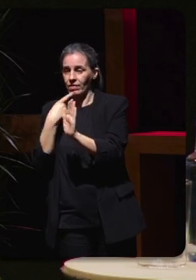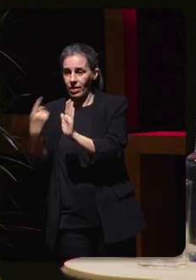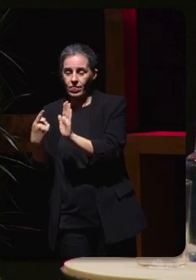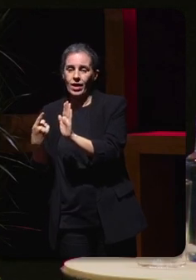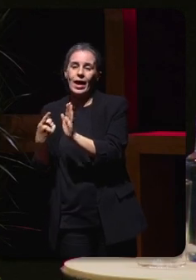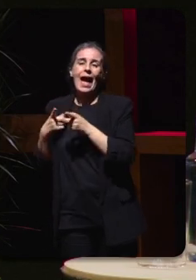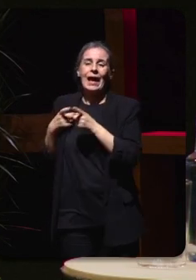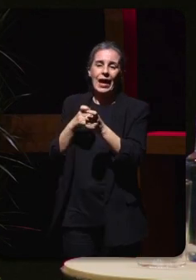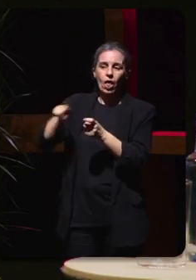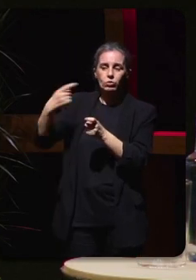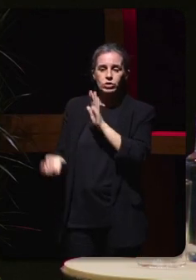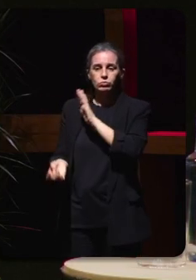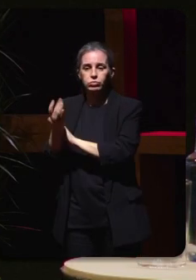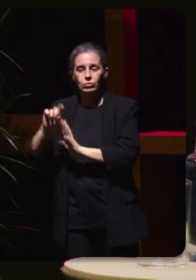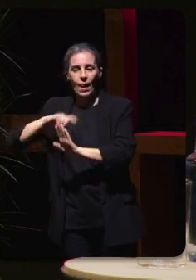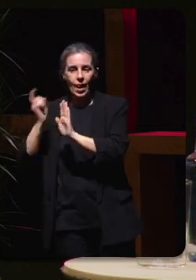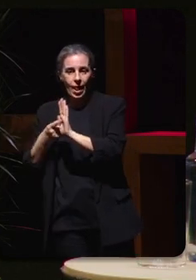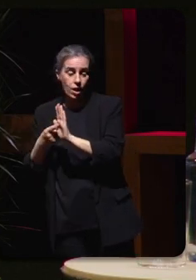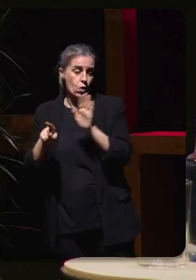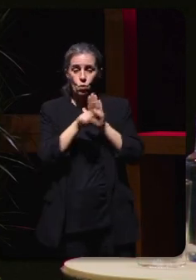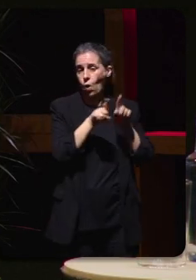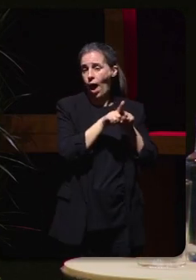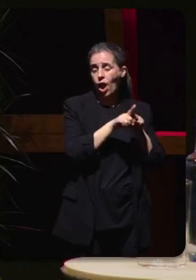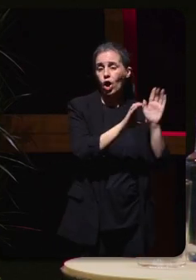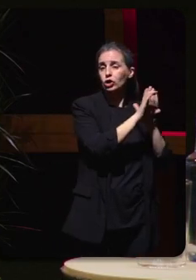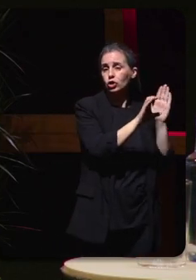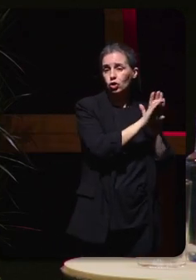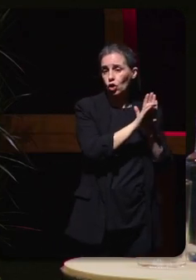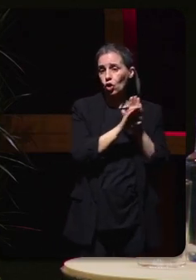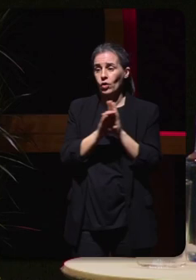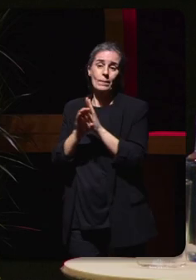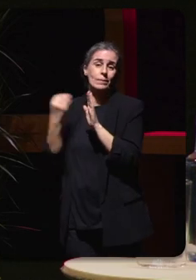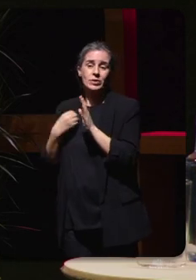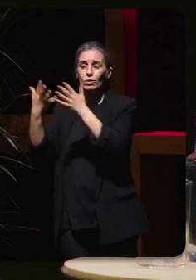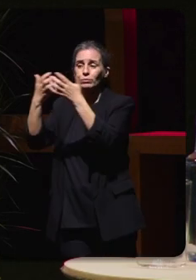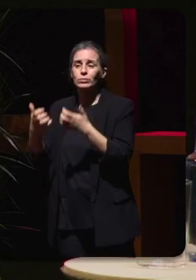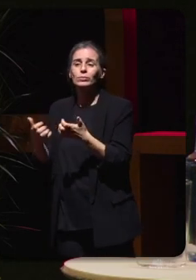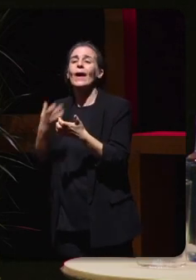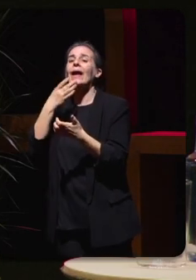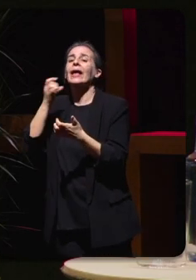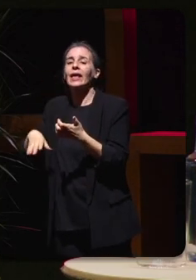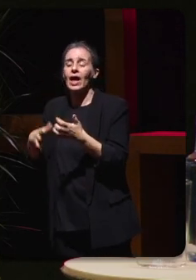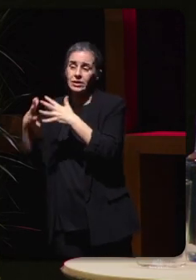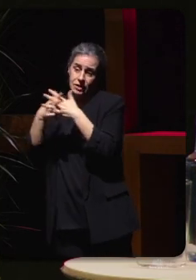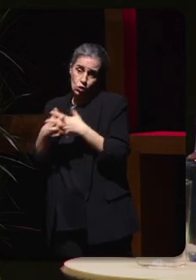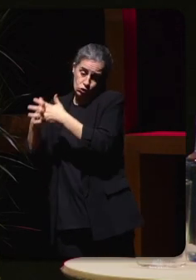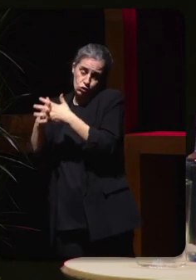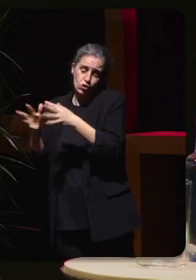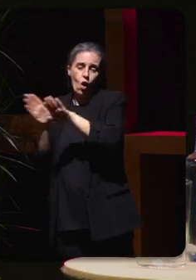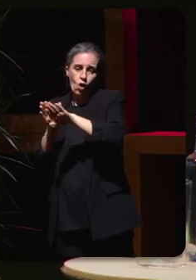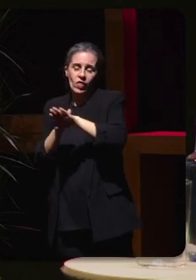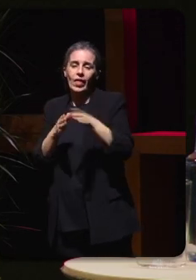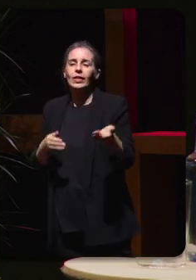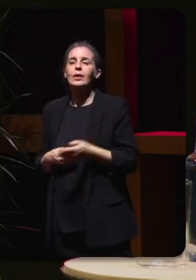posteriores a la guerra y son leyes, igual que la Constitución, redactadas por Estados Unidos, es decir, por Occidente, ¿no?